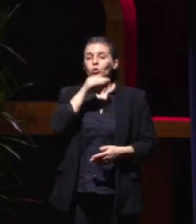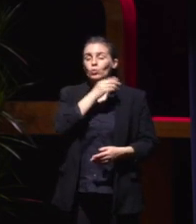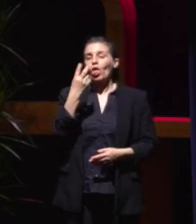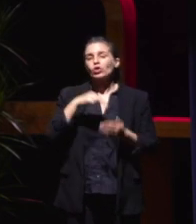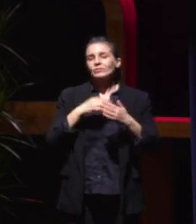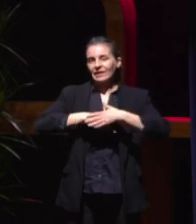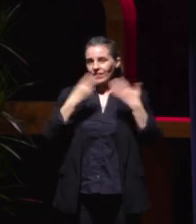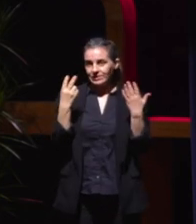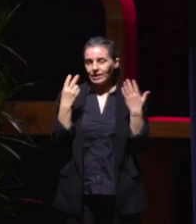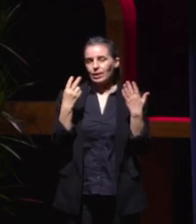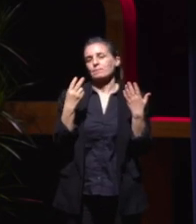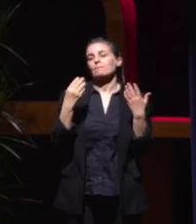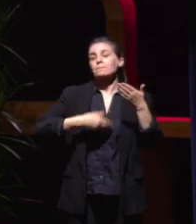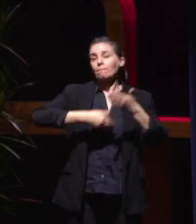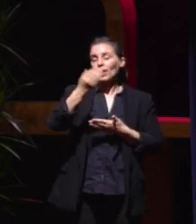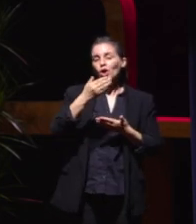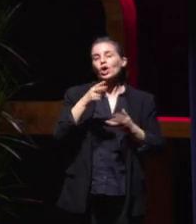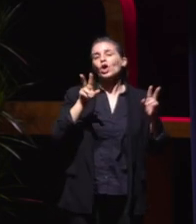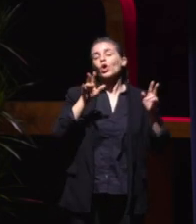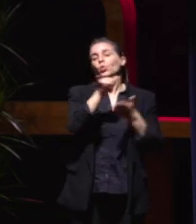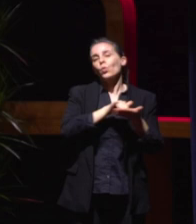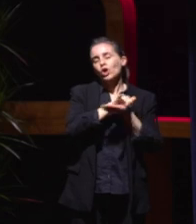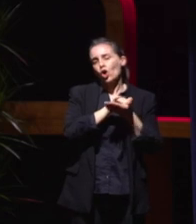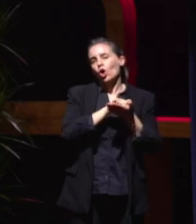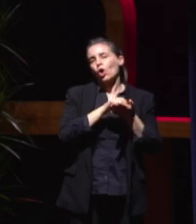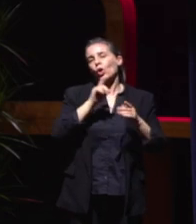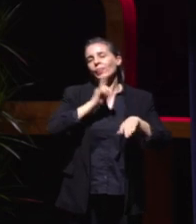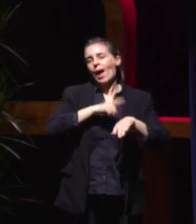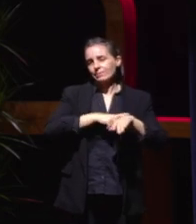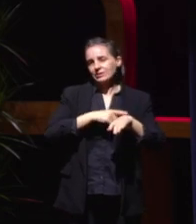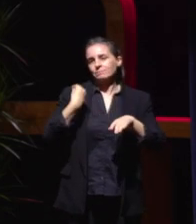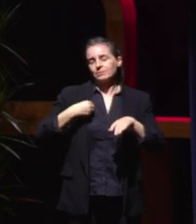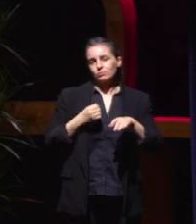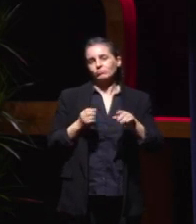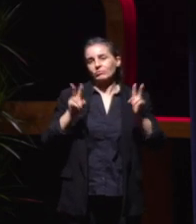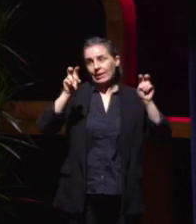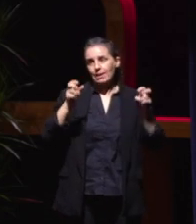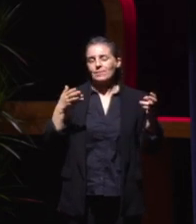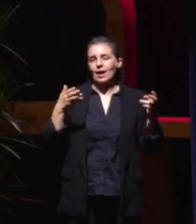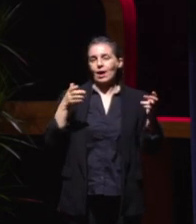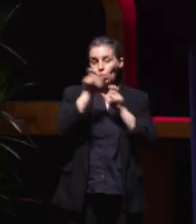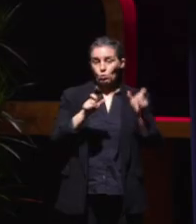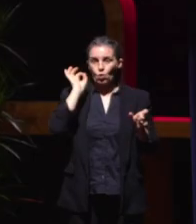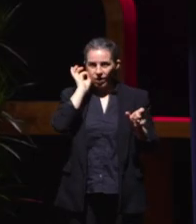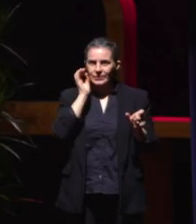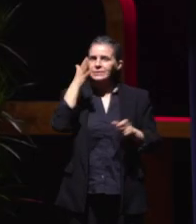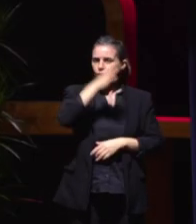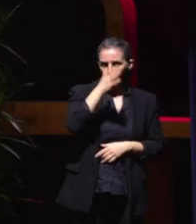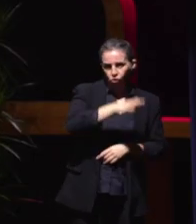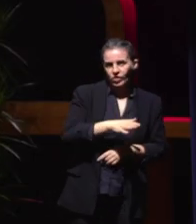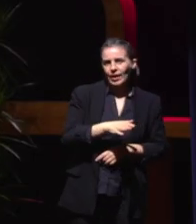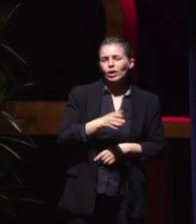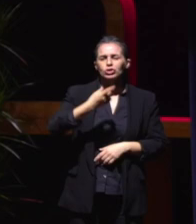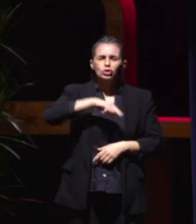Times saca el tema de weinstein mujeres que denuncian tenemos la suerte